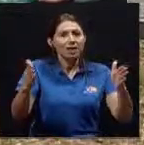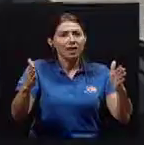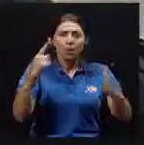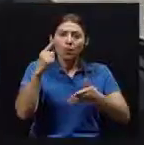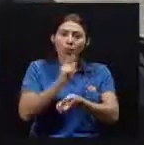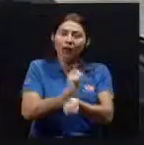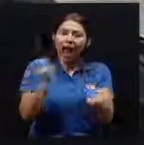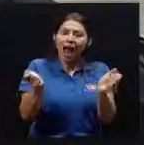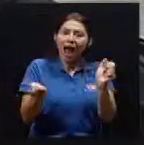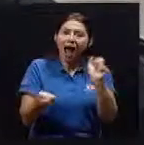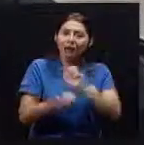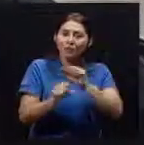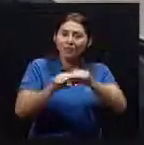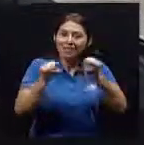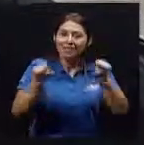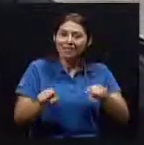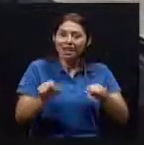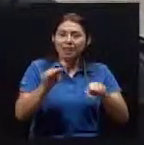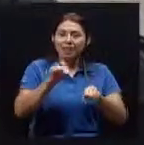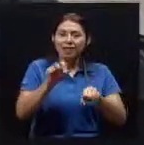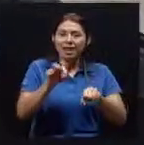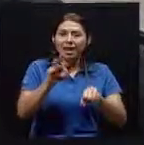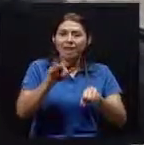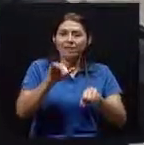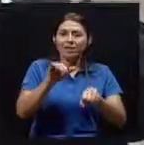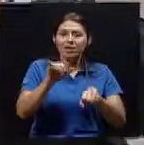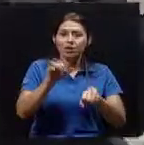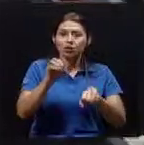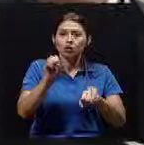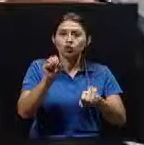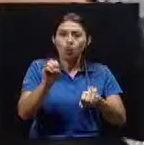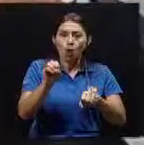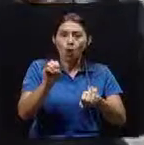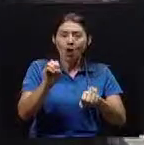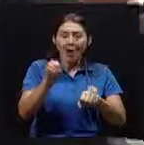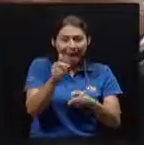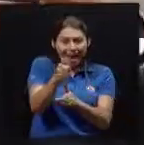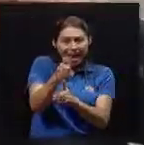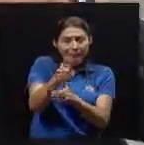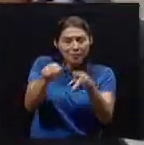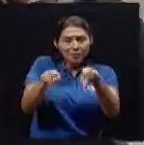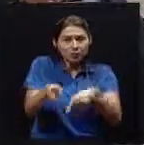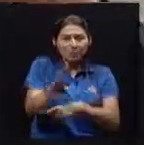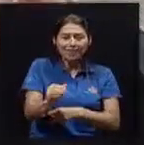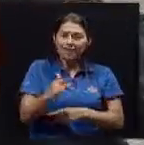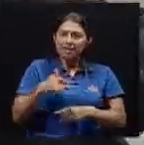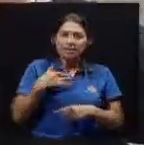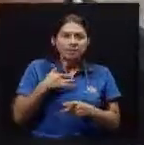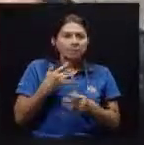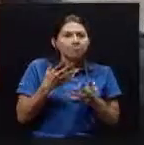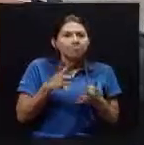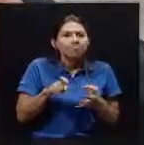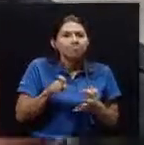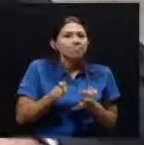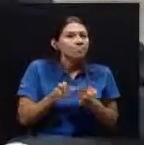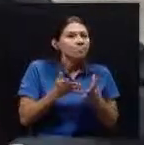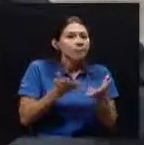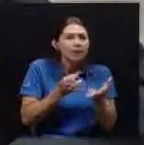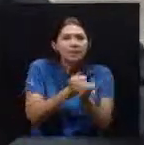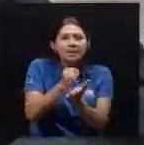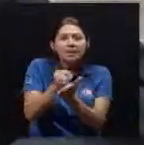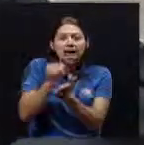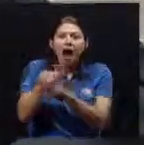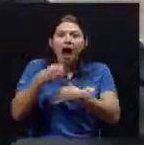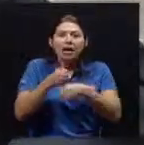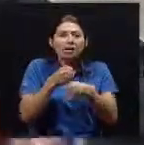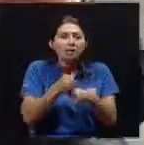sistema nervioso, hay una enorme necesidad de investigar, de hacer, de conocer, es un redescubrimiento